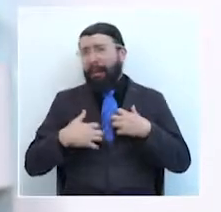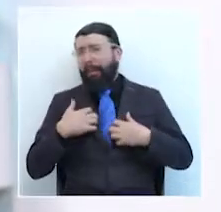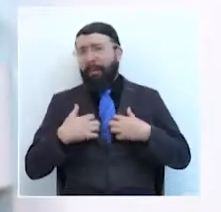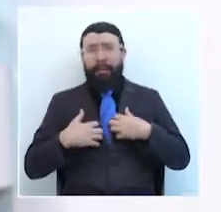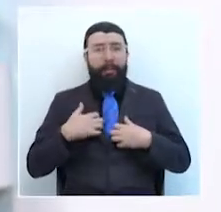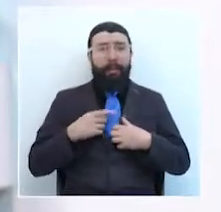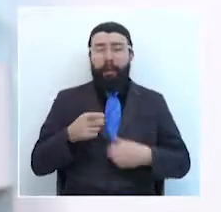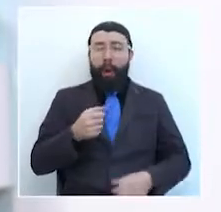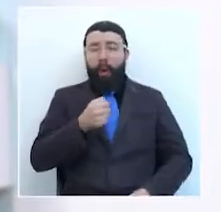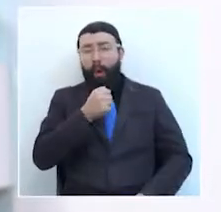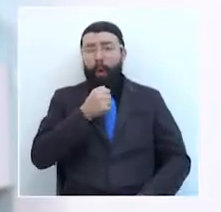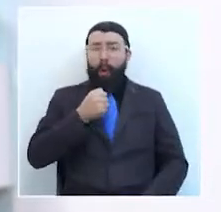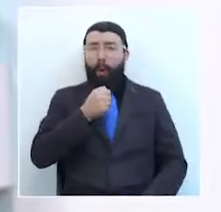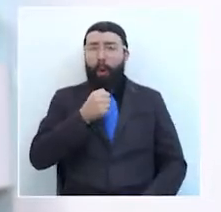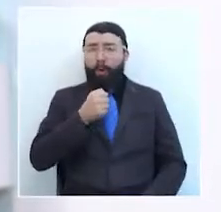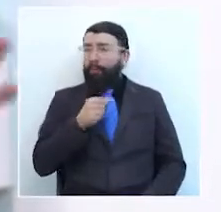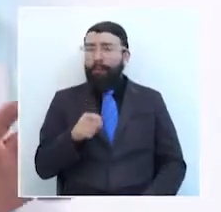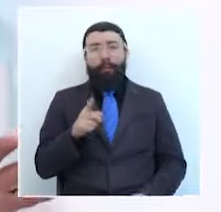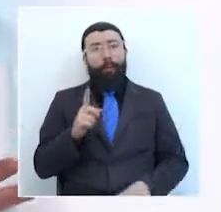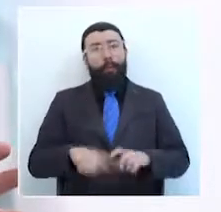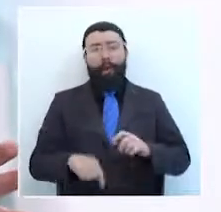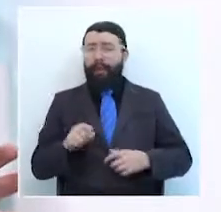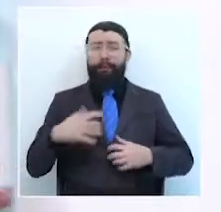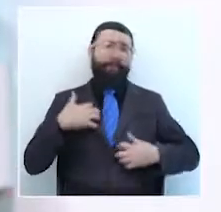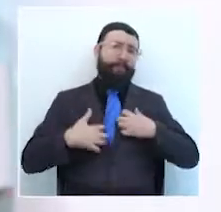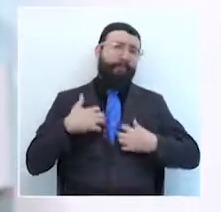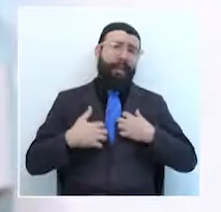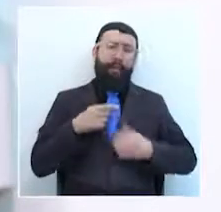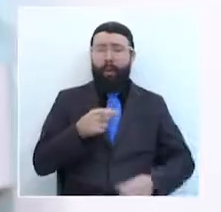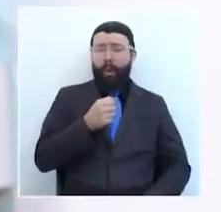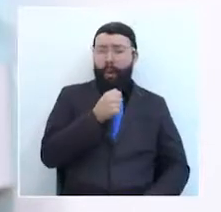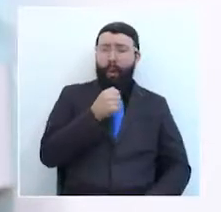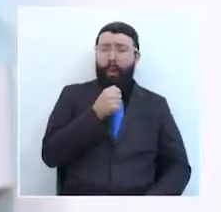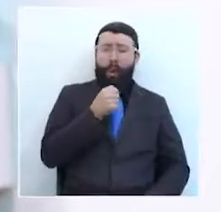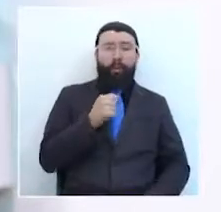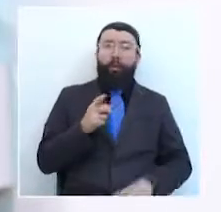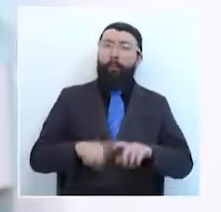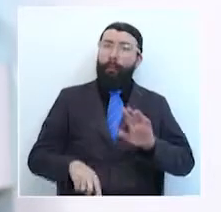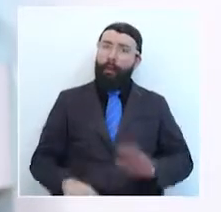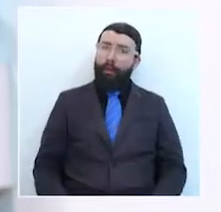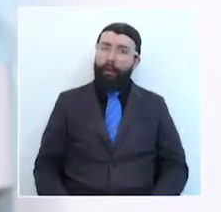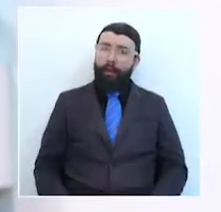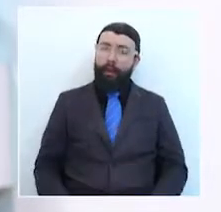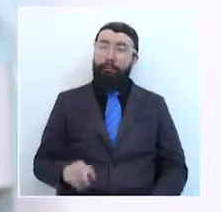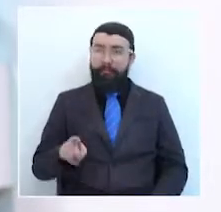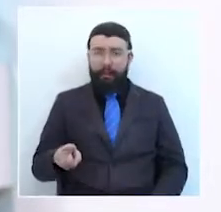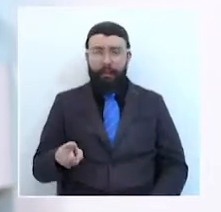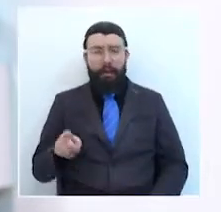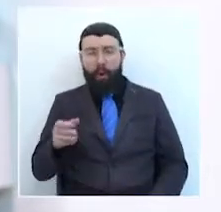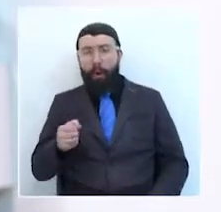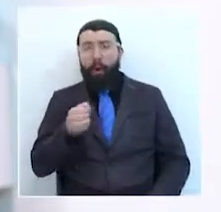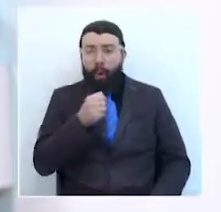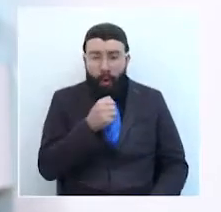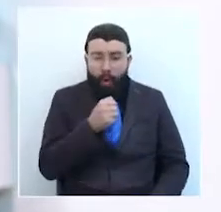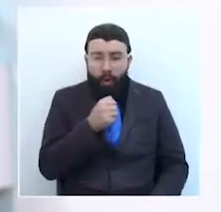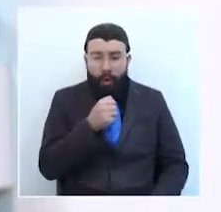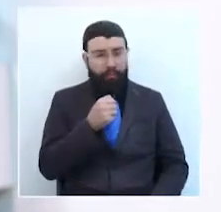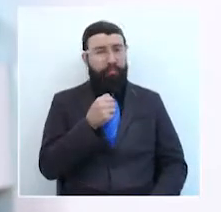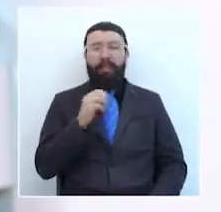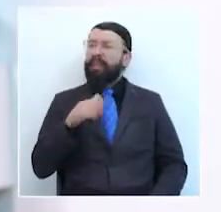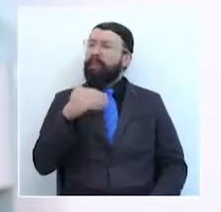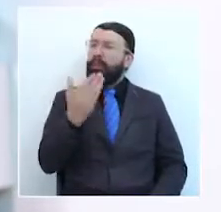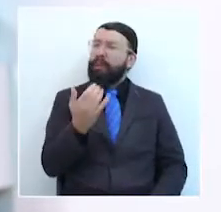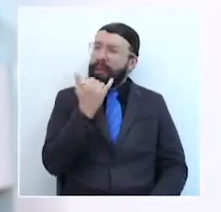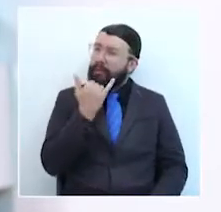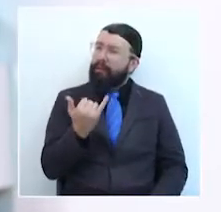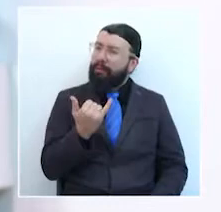micrófono porque bueno una fobia incremental se enfrentó al micrófono y después de eso que pasó